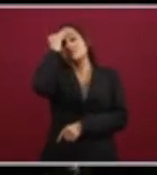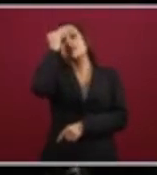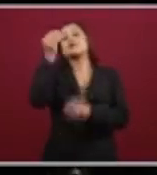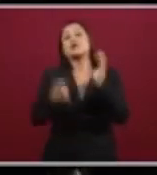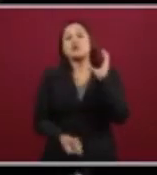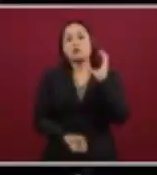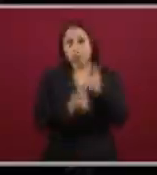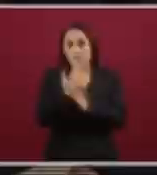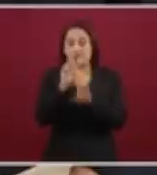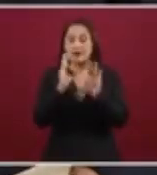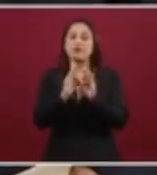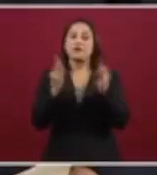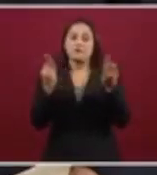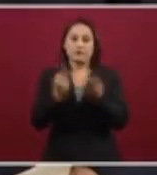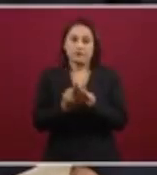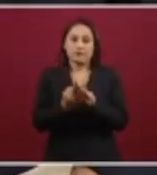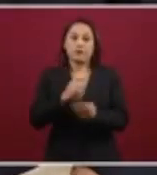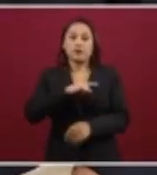Se acabó el moche,